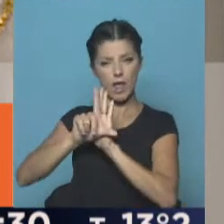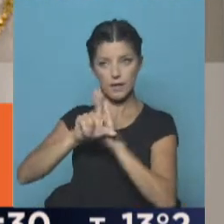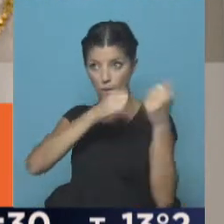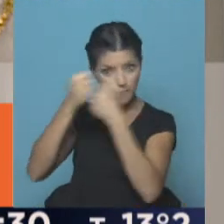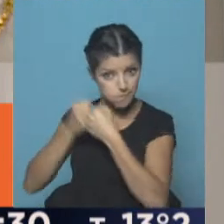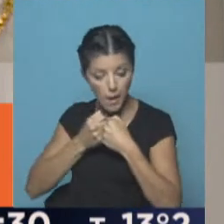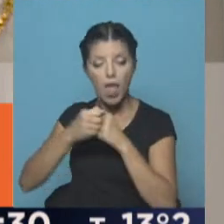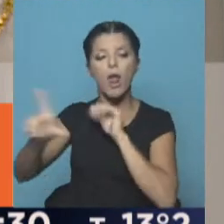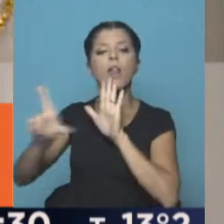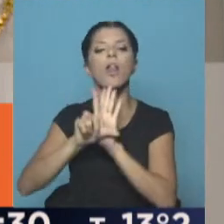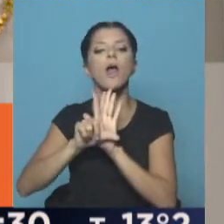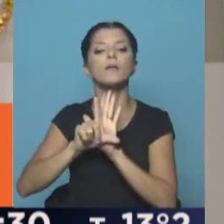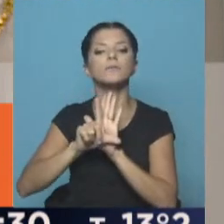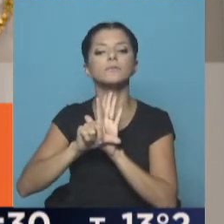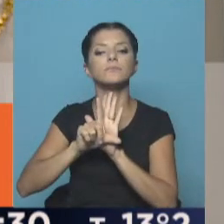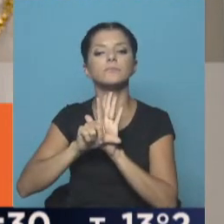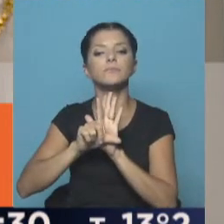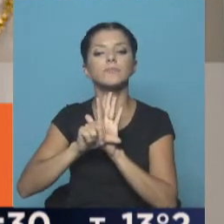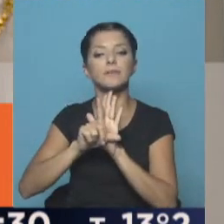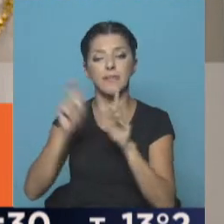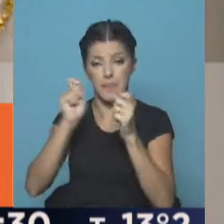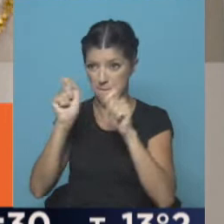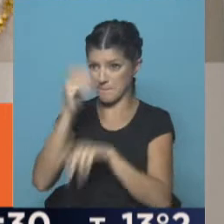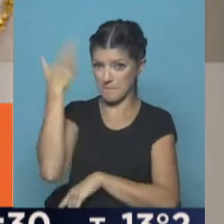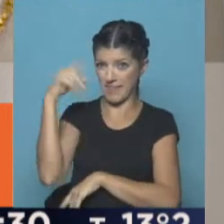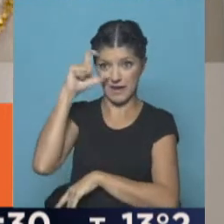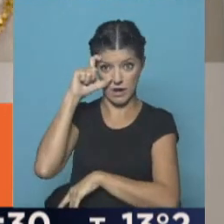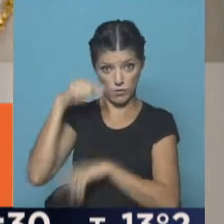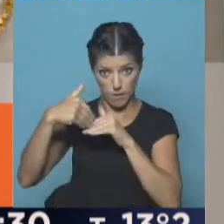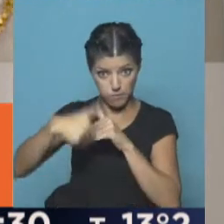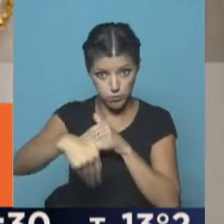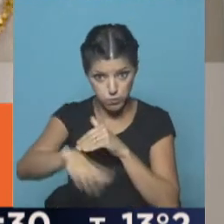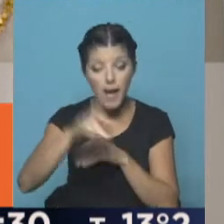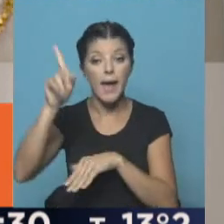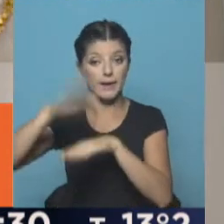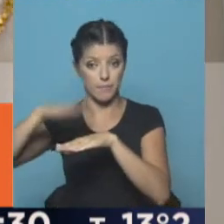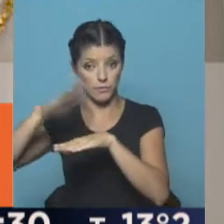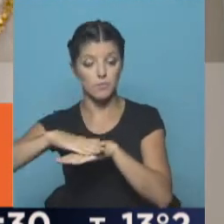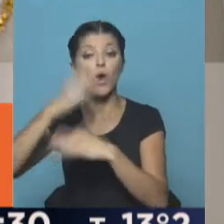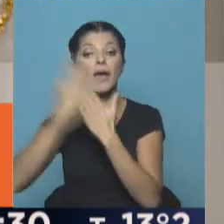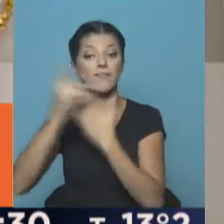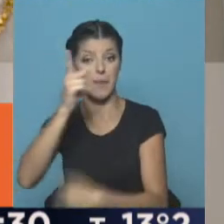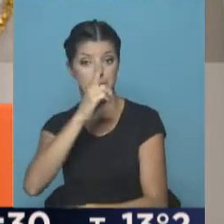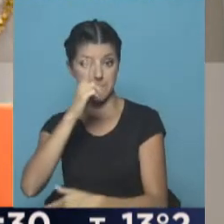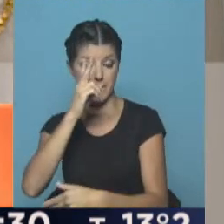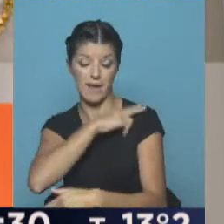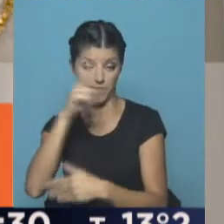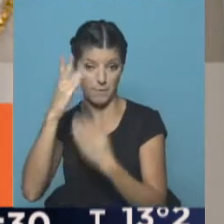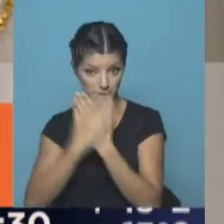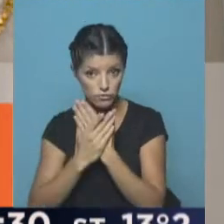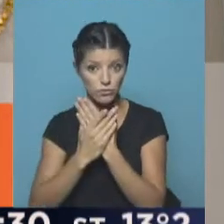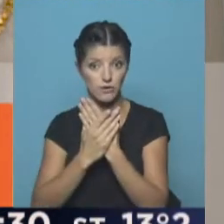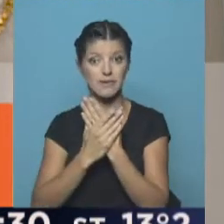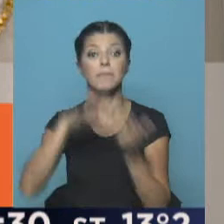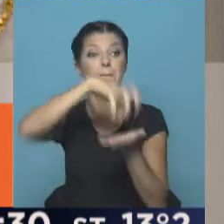que empezó a implementarse a partir de enero, que lo preside el jefe de gabinete, Marcos Peña, y lo integran distintos